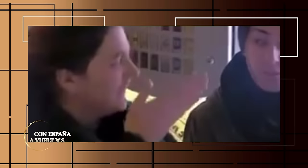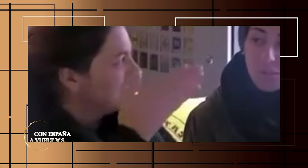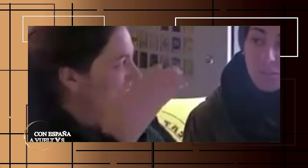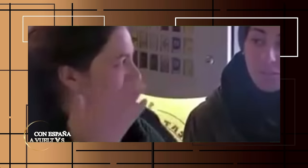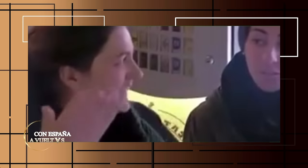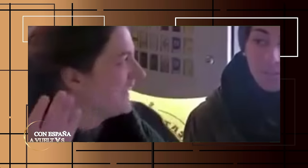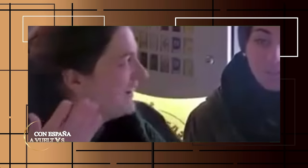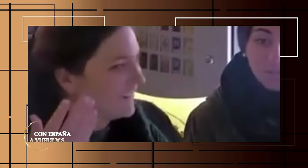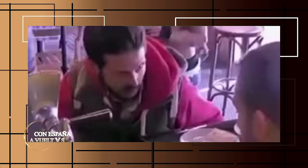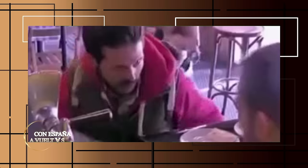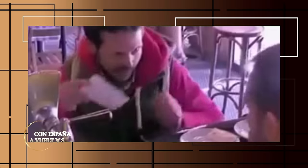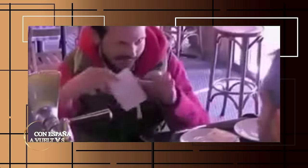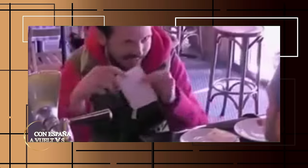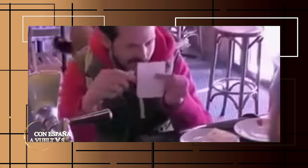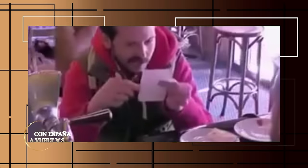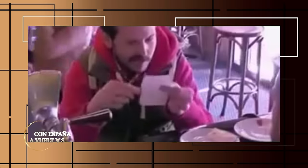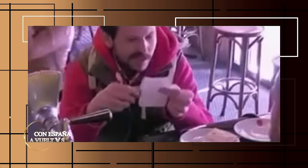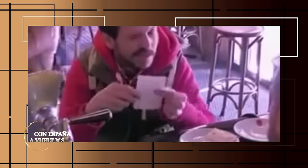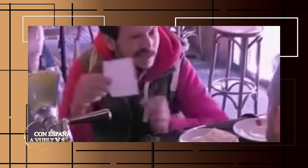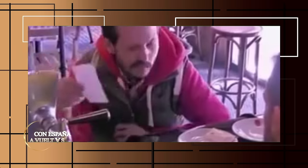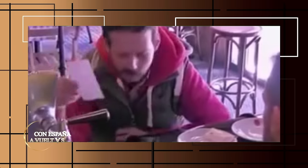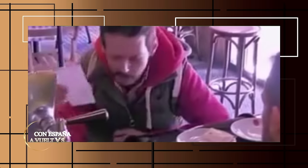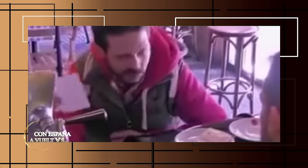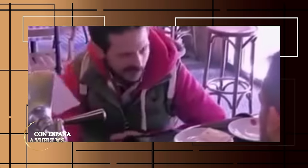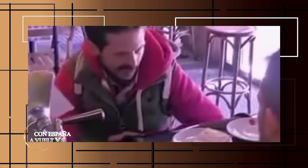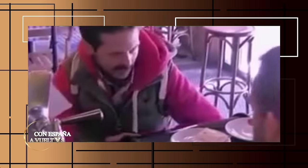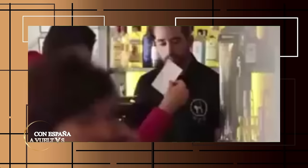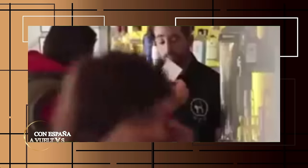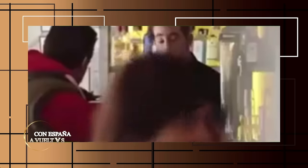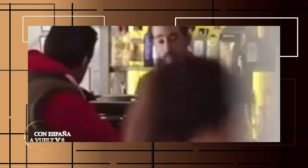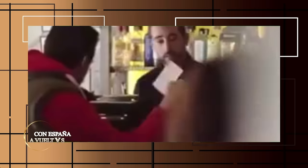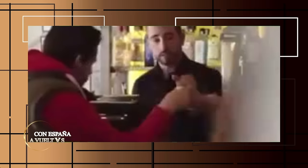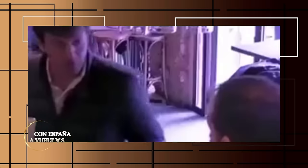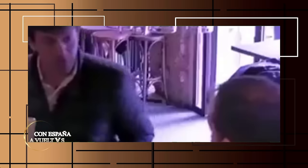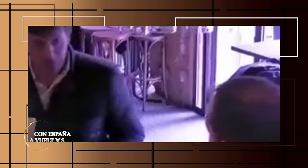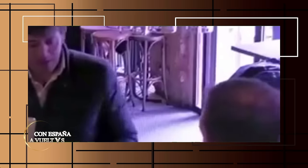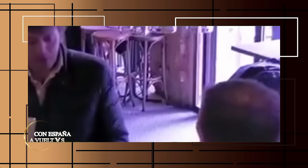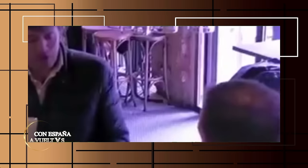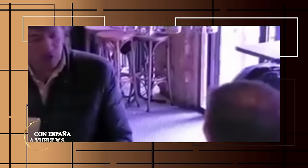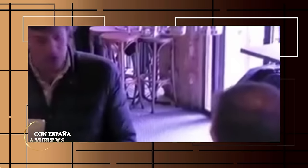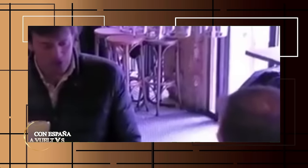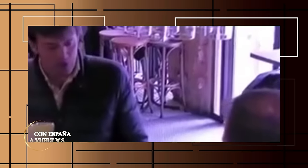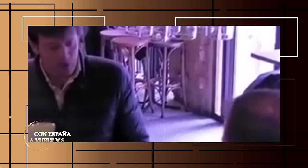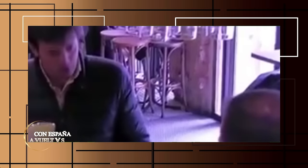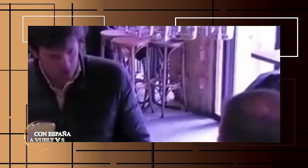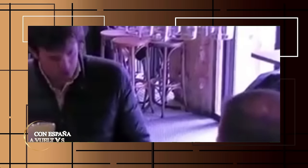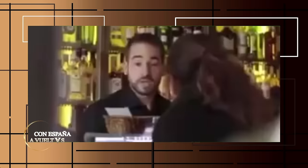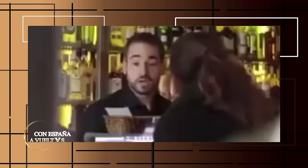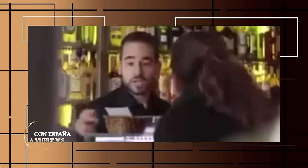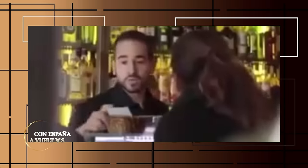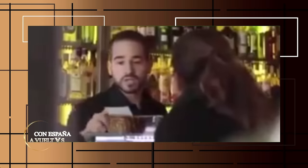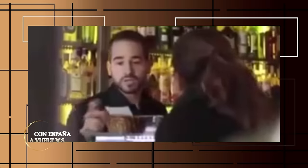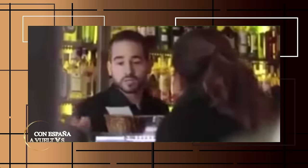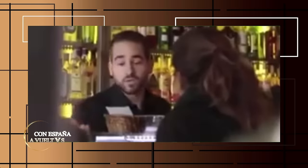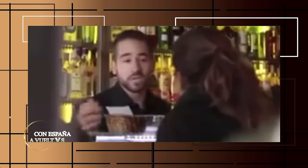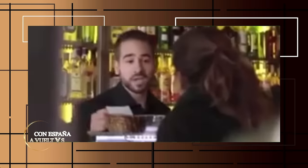Pero un calor, o sea, correr o algo. Yo no te voy a pagar 22 pavos por una caña. 21 por cada uno. Voy a pagar yo lo que se toma otro.